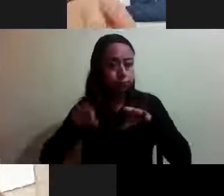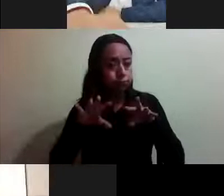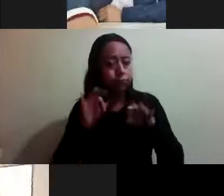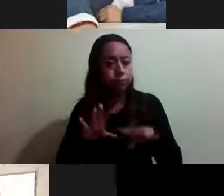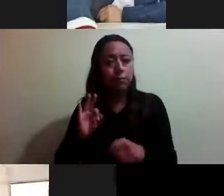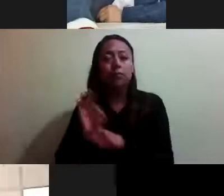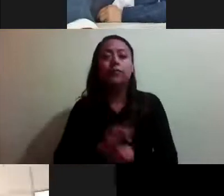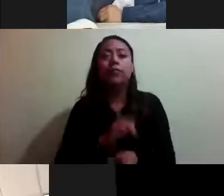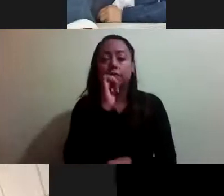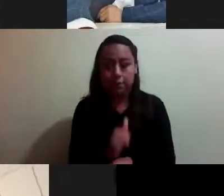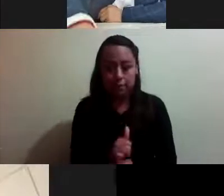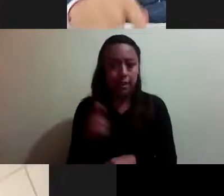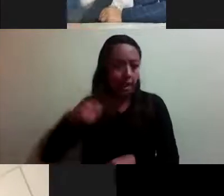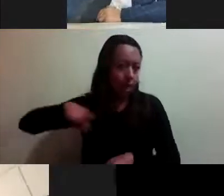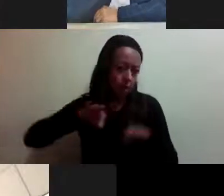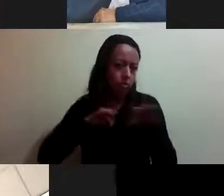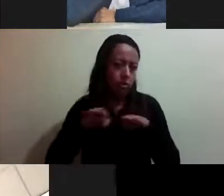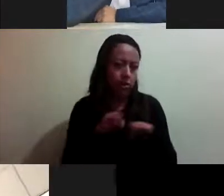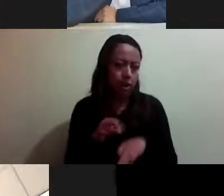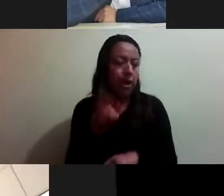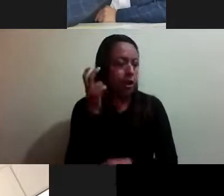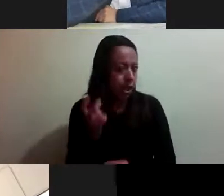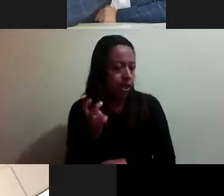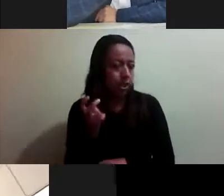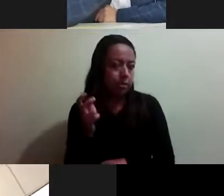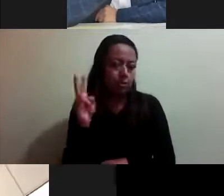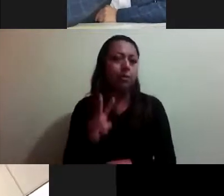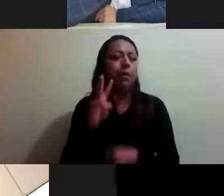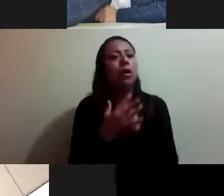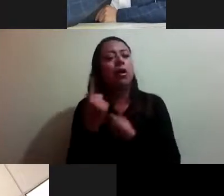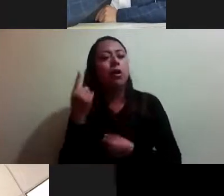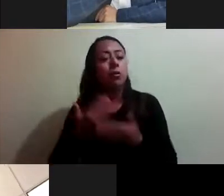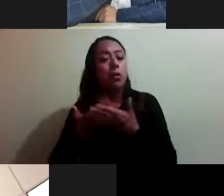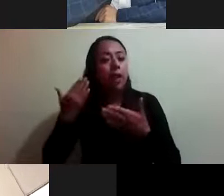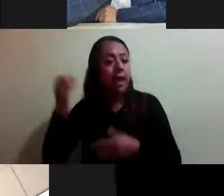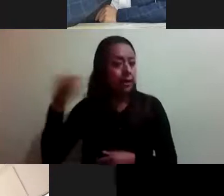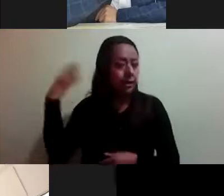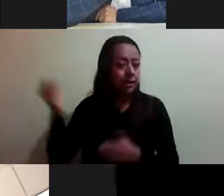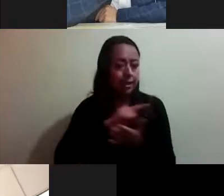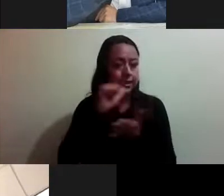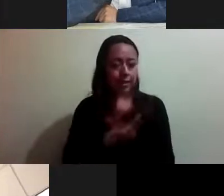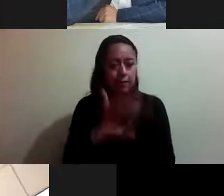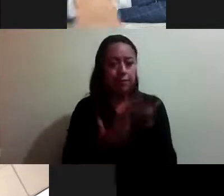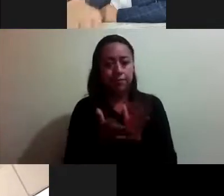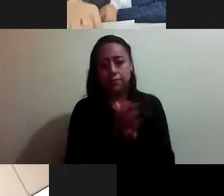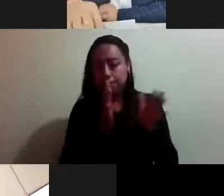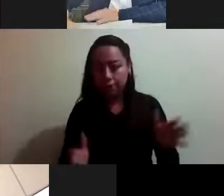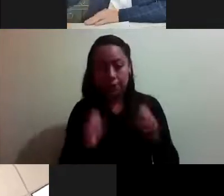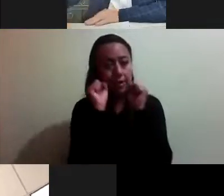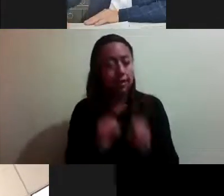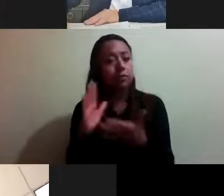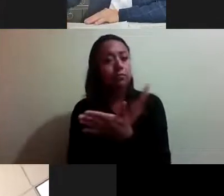a los trabajadores. La verdad es que eso era, porque lo que hacía antes la Asamblea Legislativa con los seguros de separación